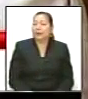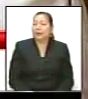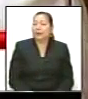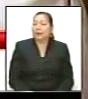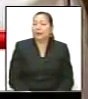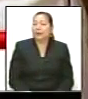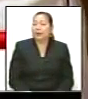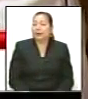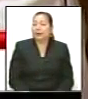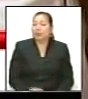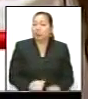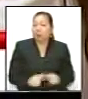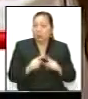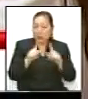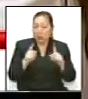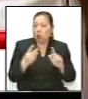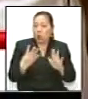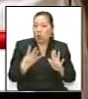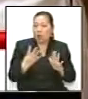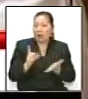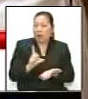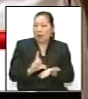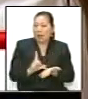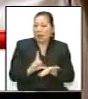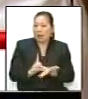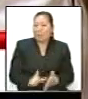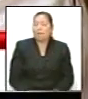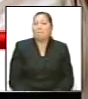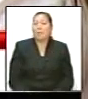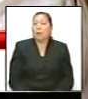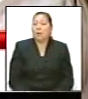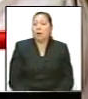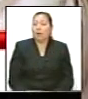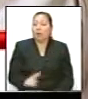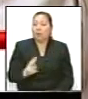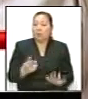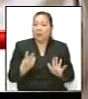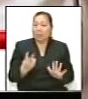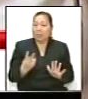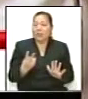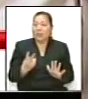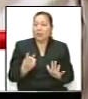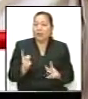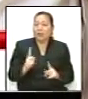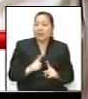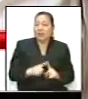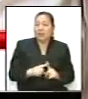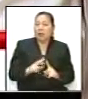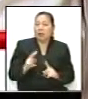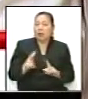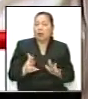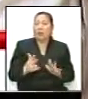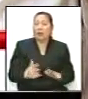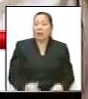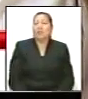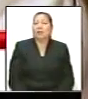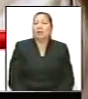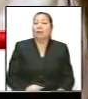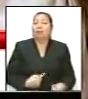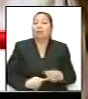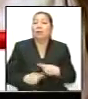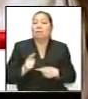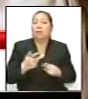en el cuadro número 9, dice que en Lima, del 2017 a abril del 2019, se ha